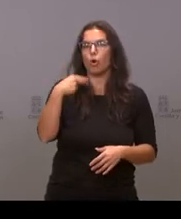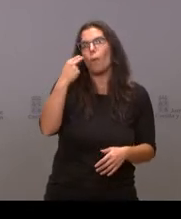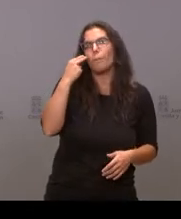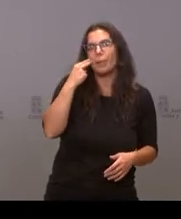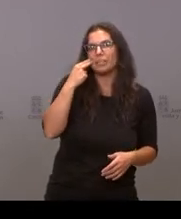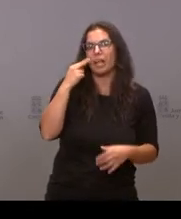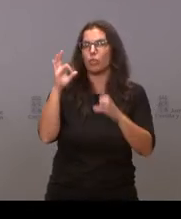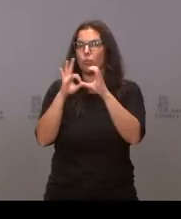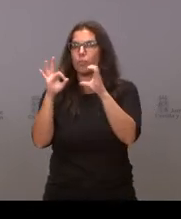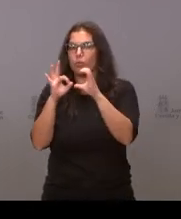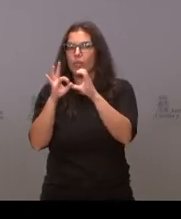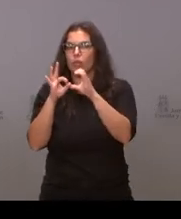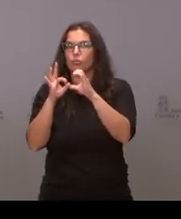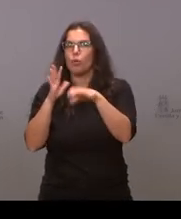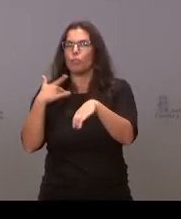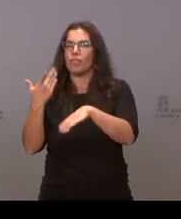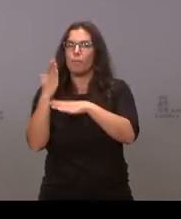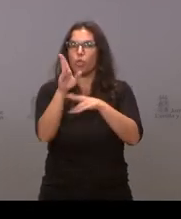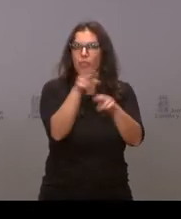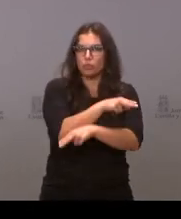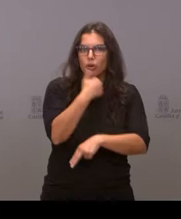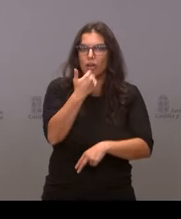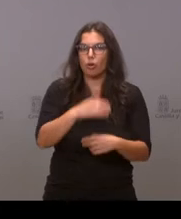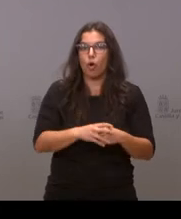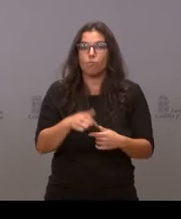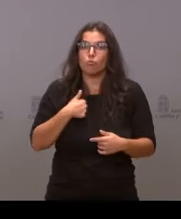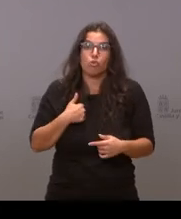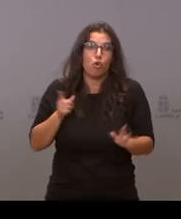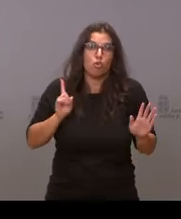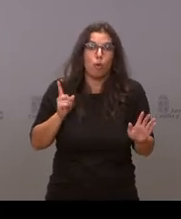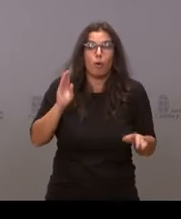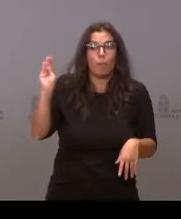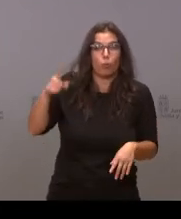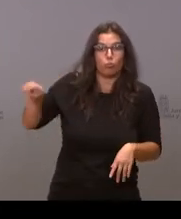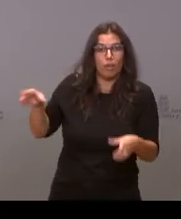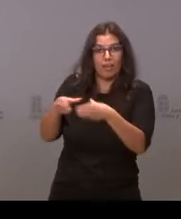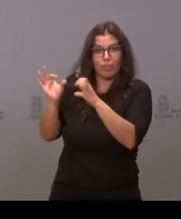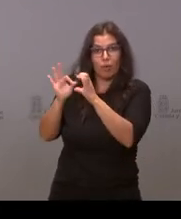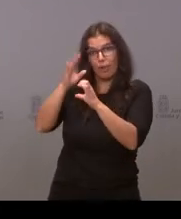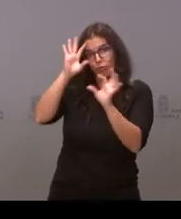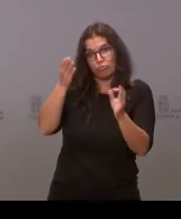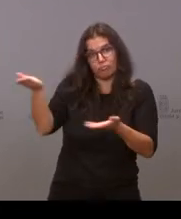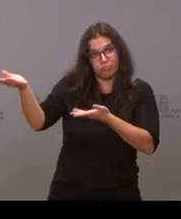ciudadanos yo no pero se lo tienen que preguntar la ciudad no es lógicamente